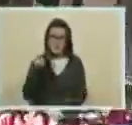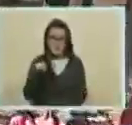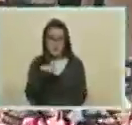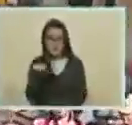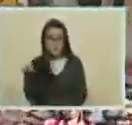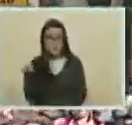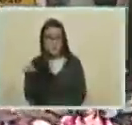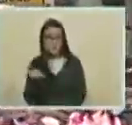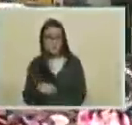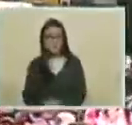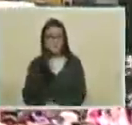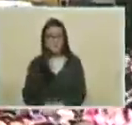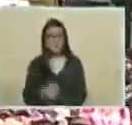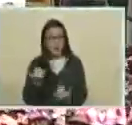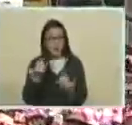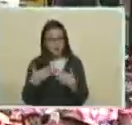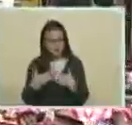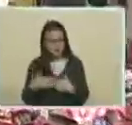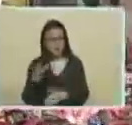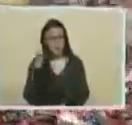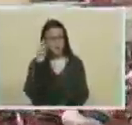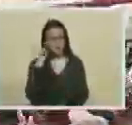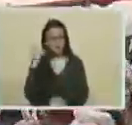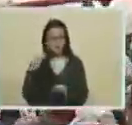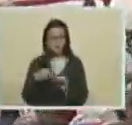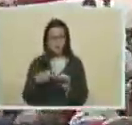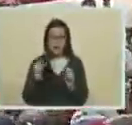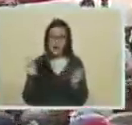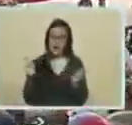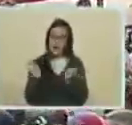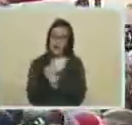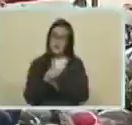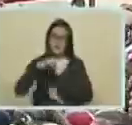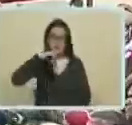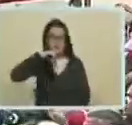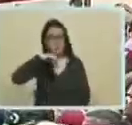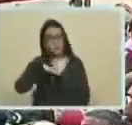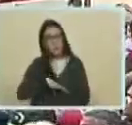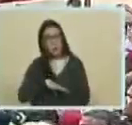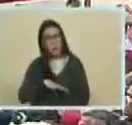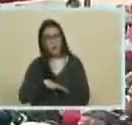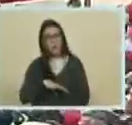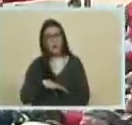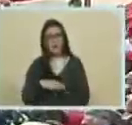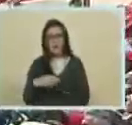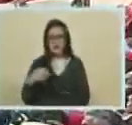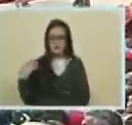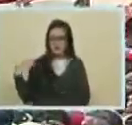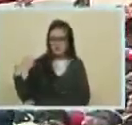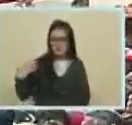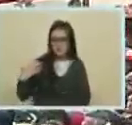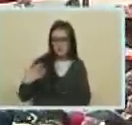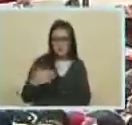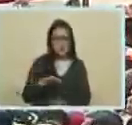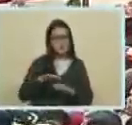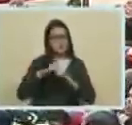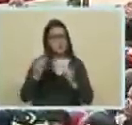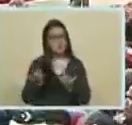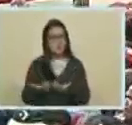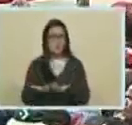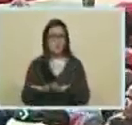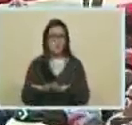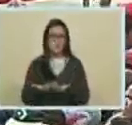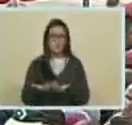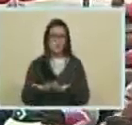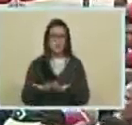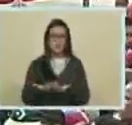El Petro va a cambiar la historia de las criptomonedas del mundo. Y esa